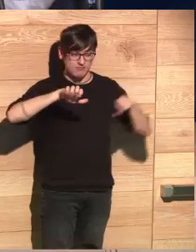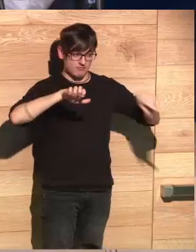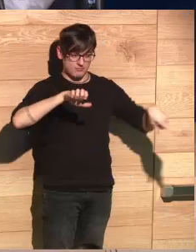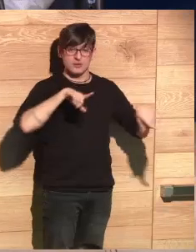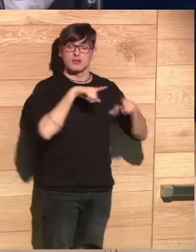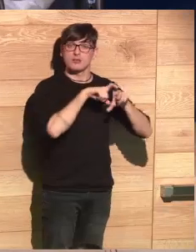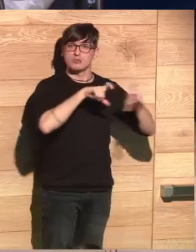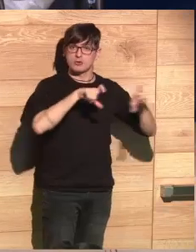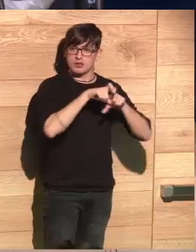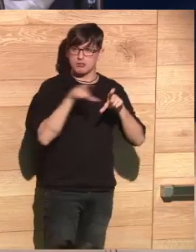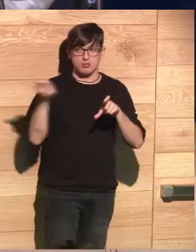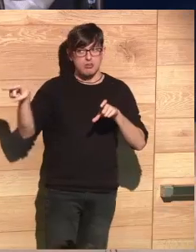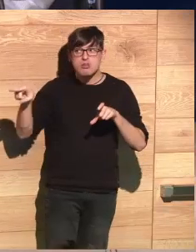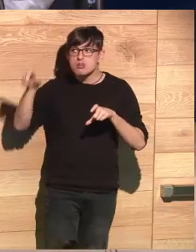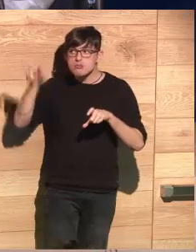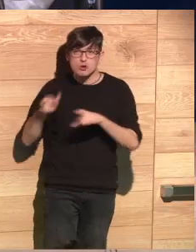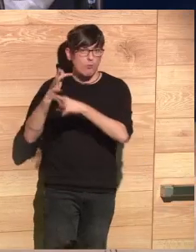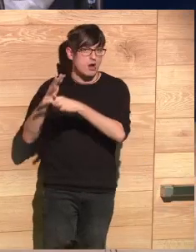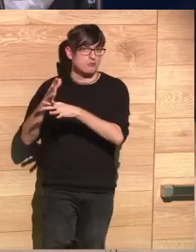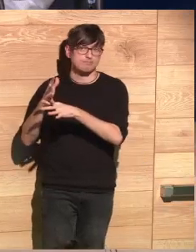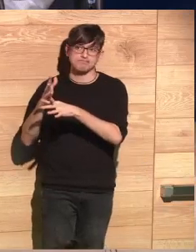a este jugador de Hearthstone volver a jugar.